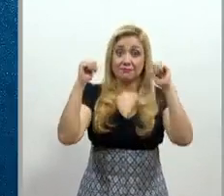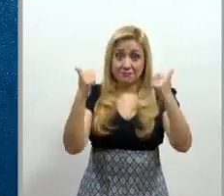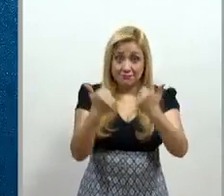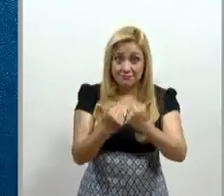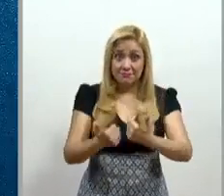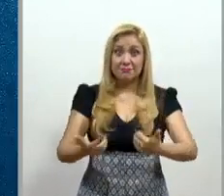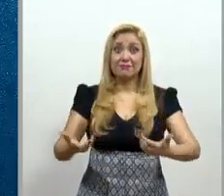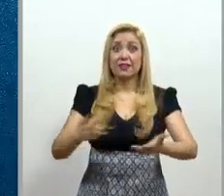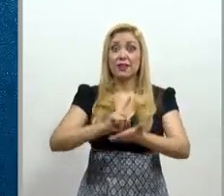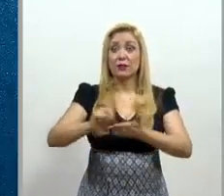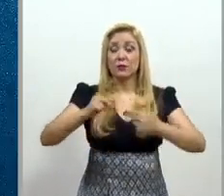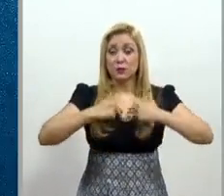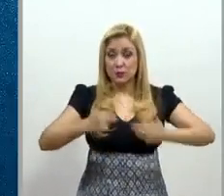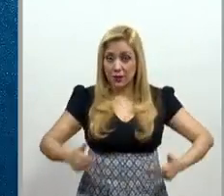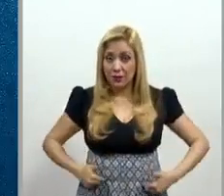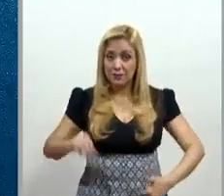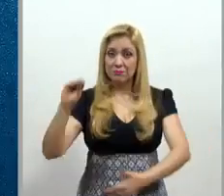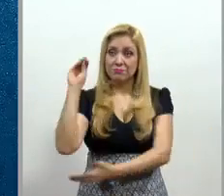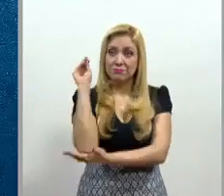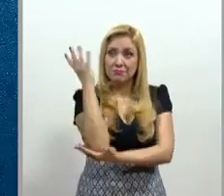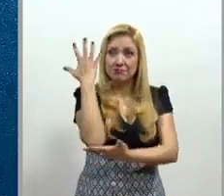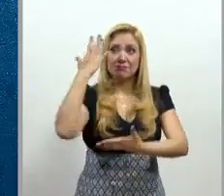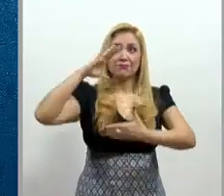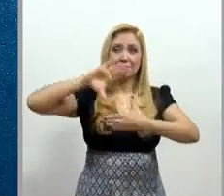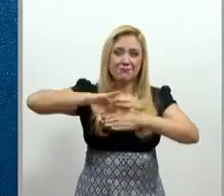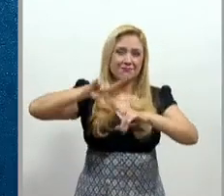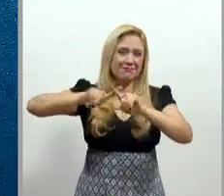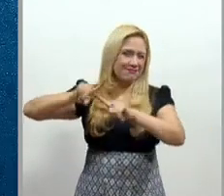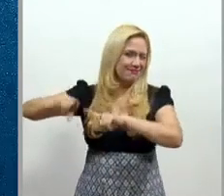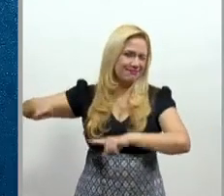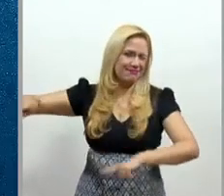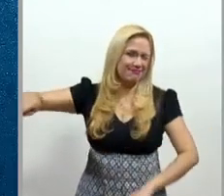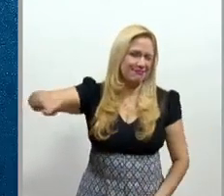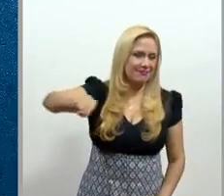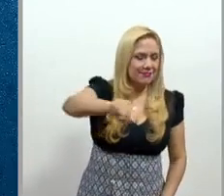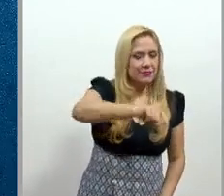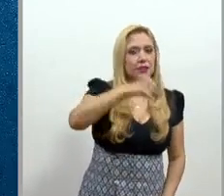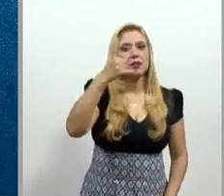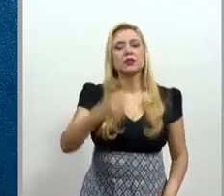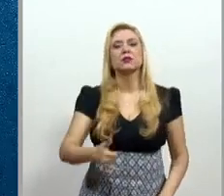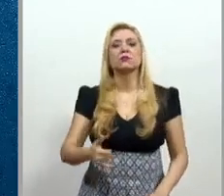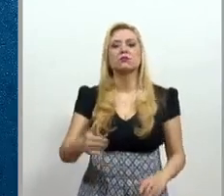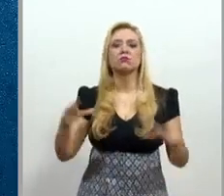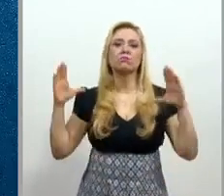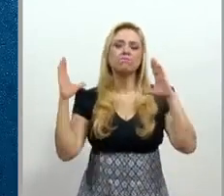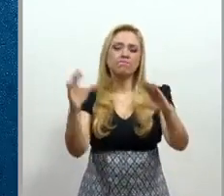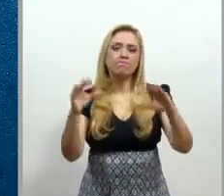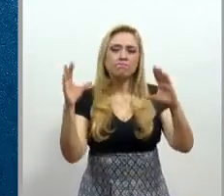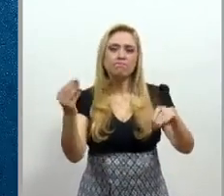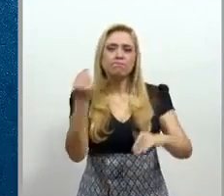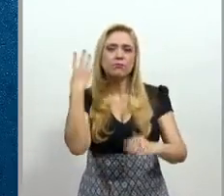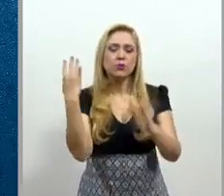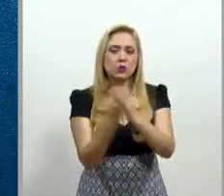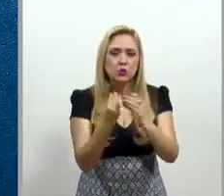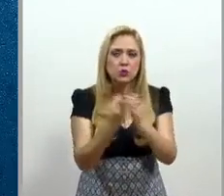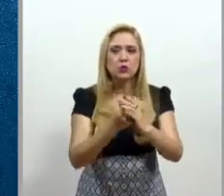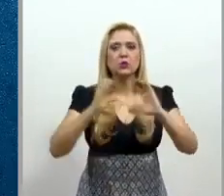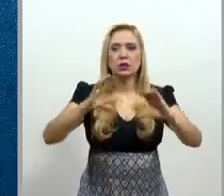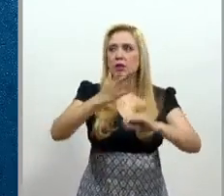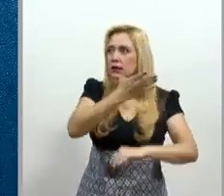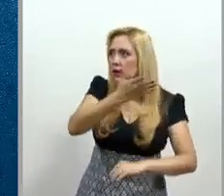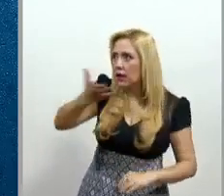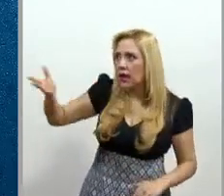civil en derechos humanos y en derechos ambientales, así como las clínicas jurídicas en la protección del ambiente sano, de los ecosistemas,